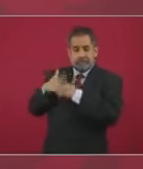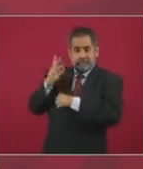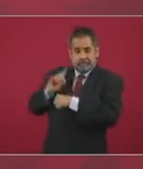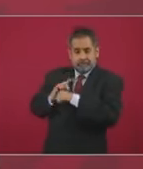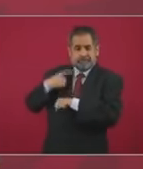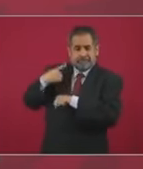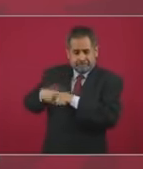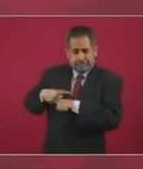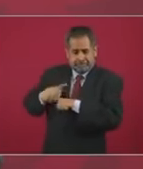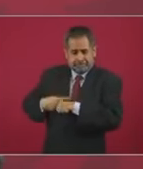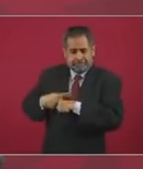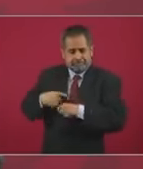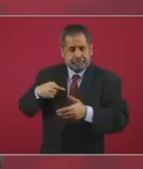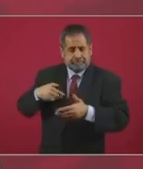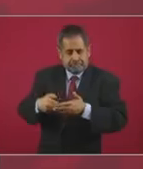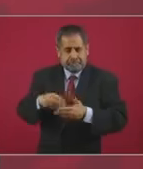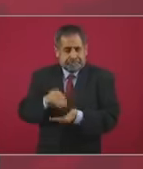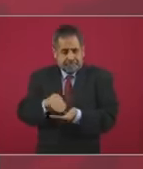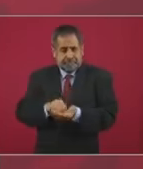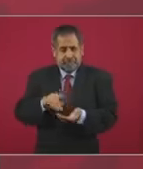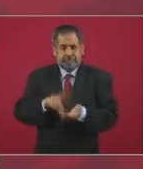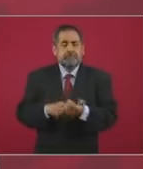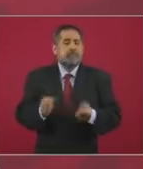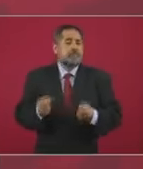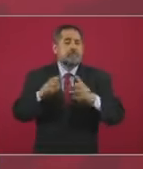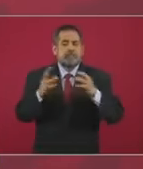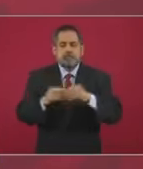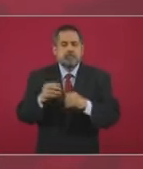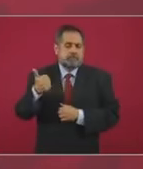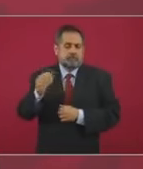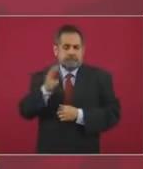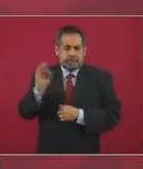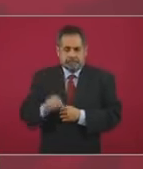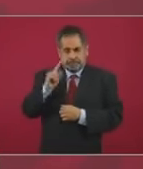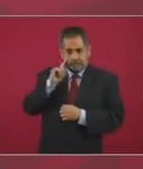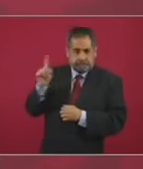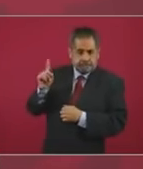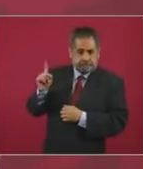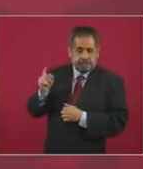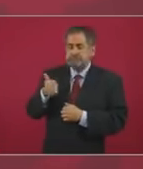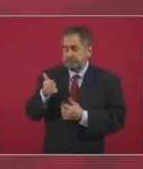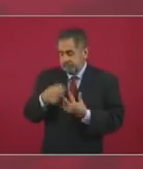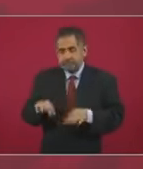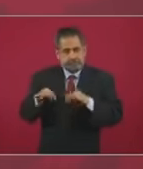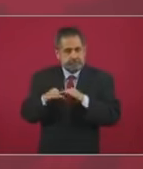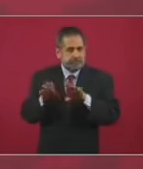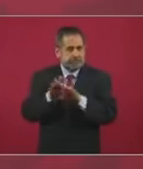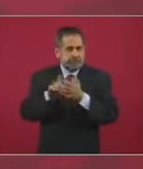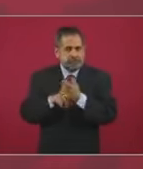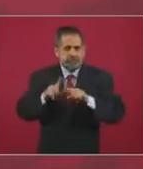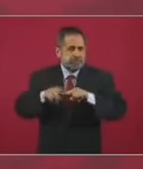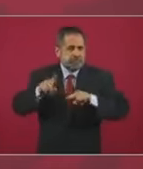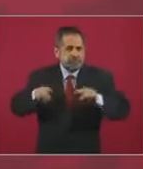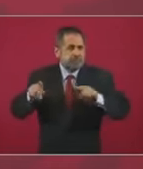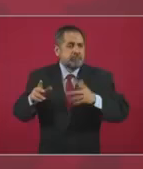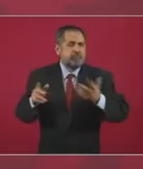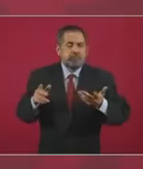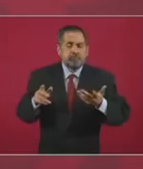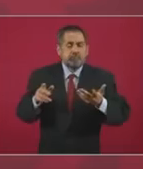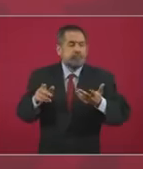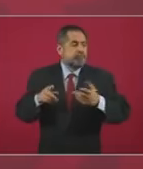de transmitir. Y esto es 6%, este es otro indicador también muy importante que varía de acuerdo a la